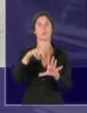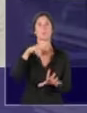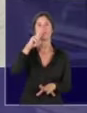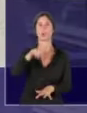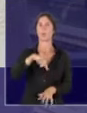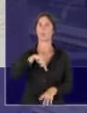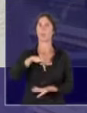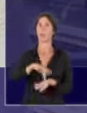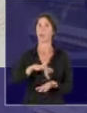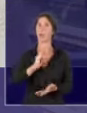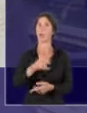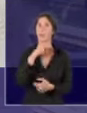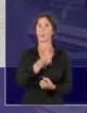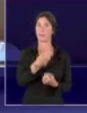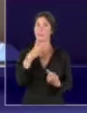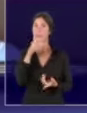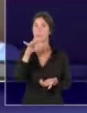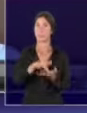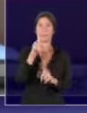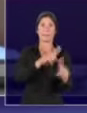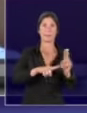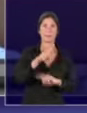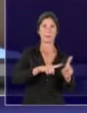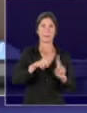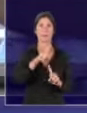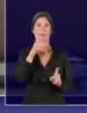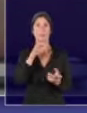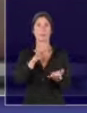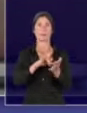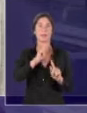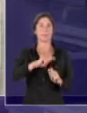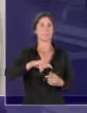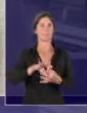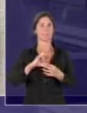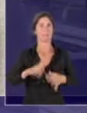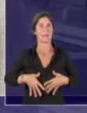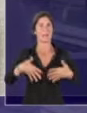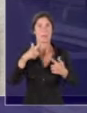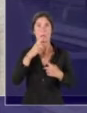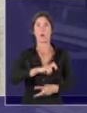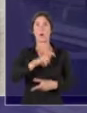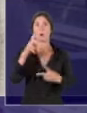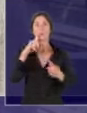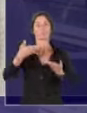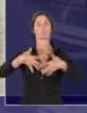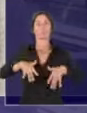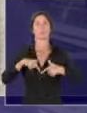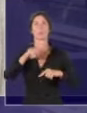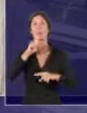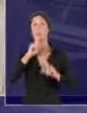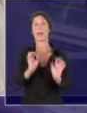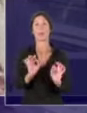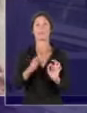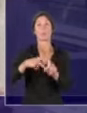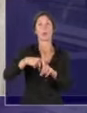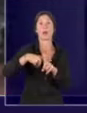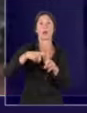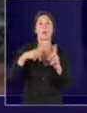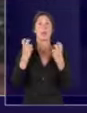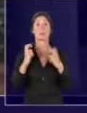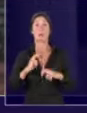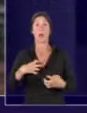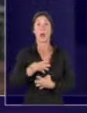Uno, unas dificultades a nivel de identificación emocional. Por otro lado, es que hemos normalizado pues, vivir con unos niveles de ansiedad y de estrés muy elevados.